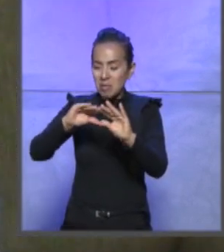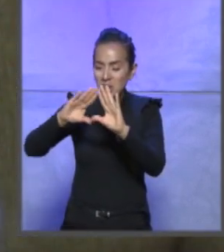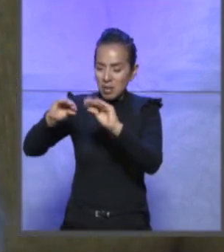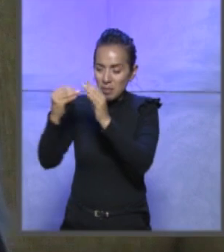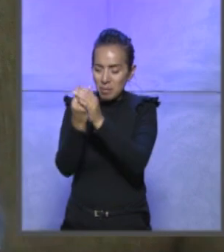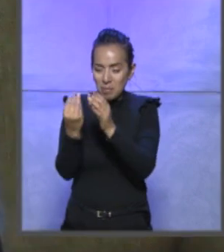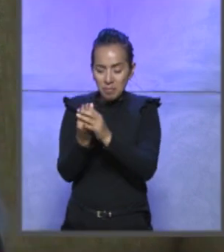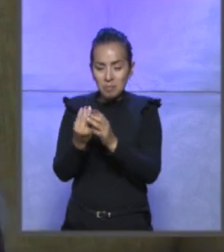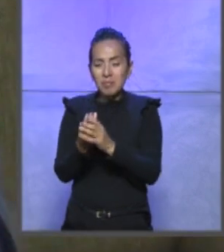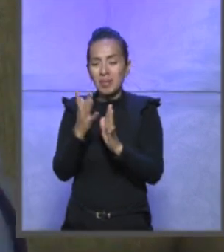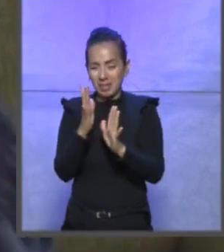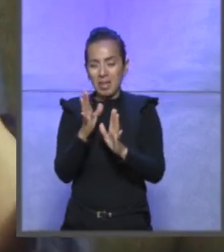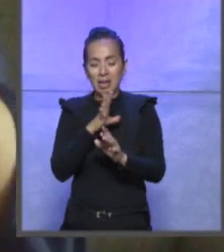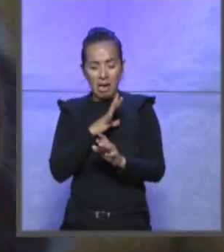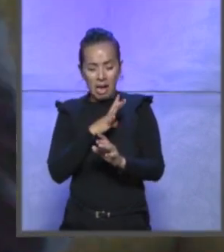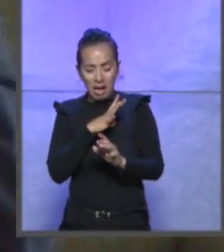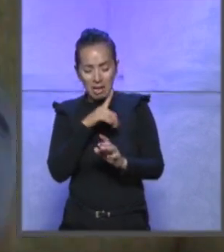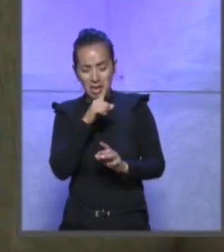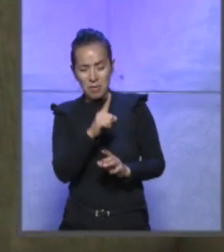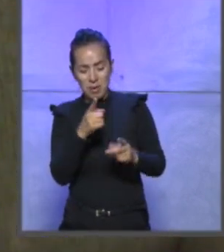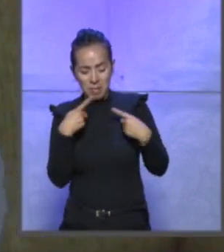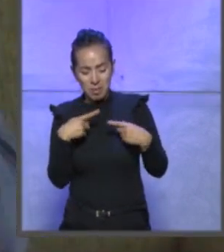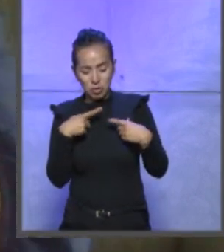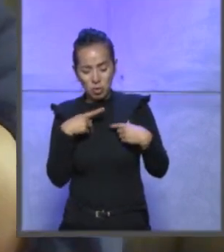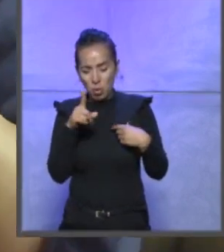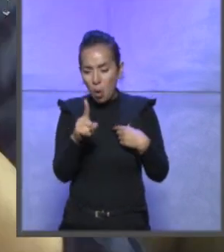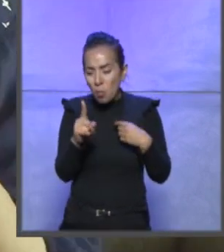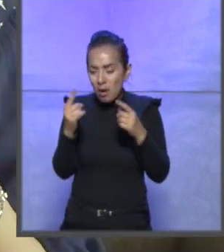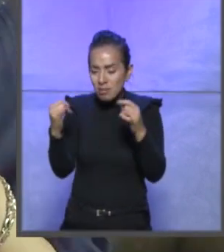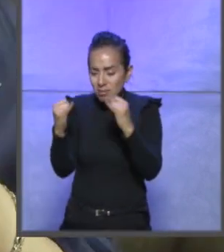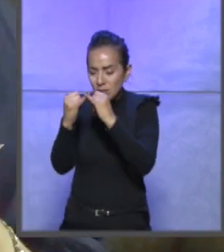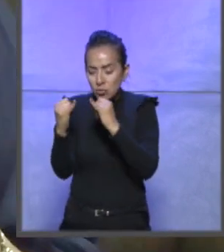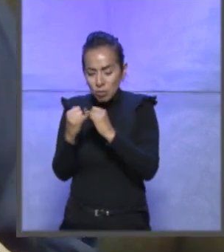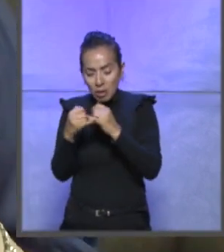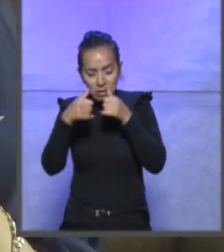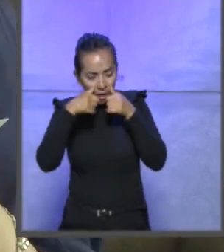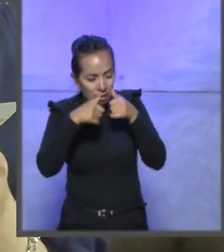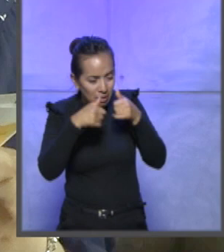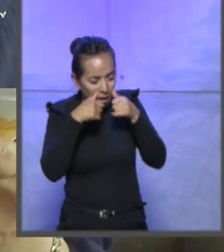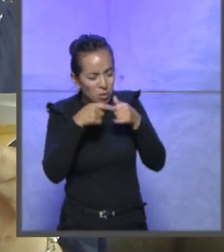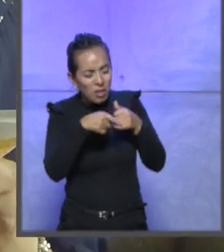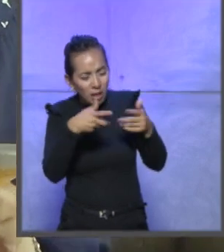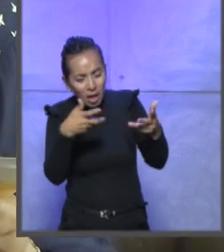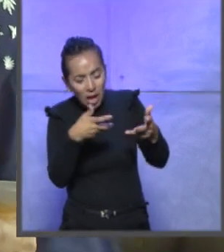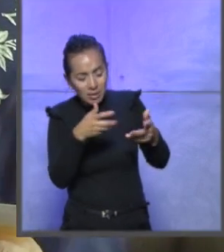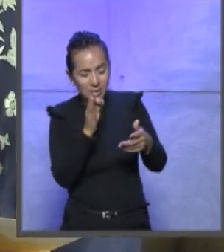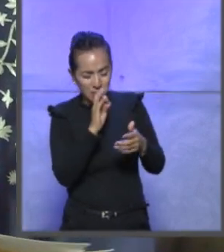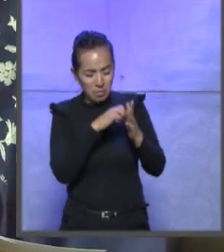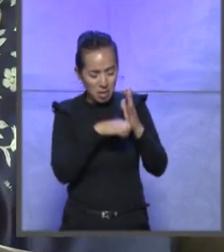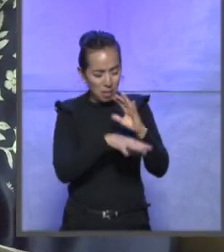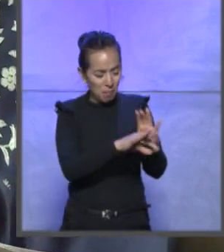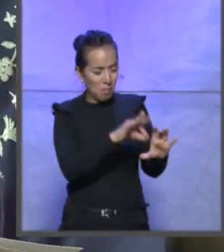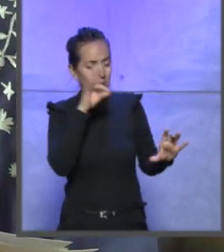que decían de que haya alguna persona o alguna institución que esté al tanto de lo que ustedes estén haciendo, si llegan a